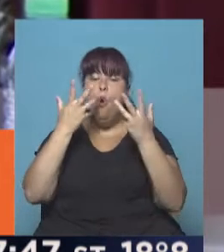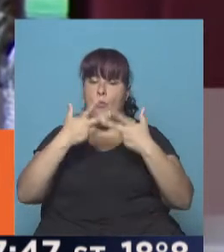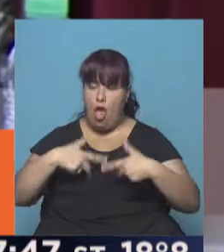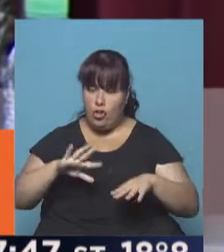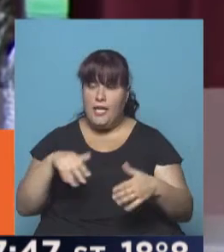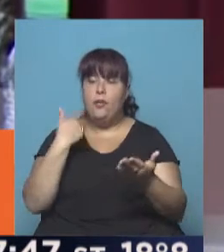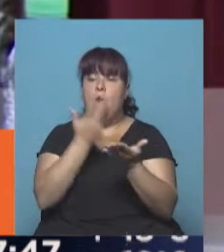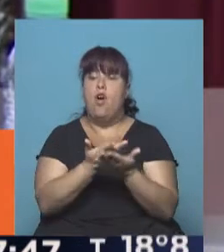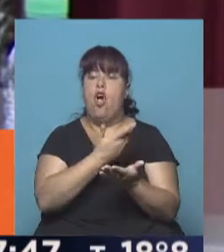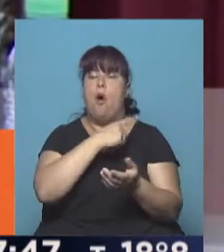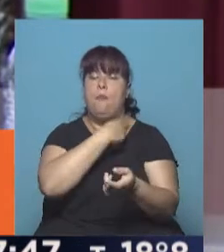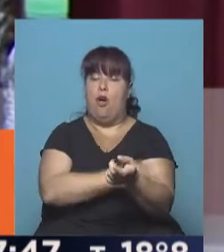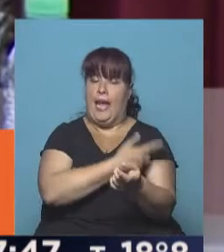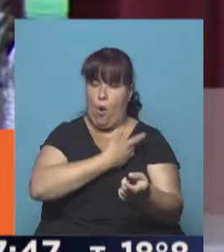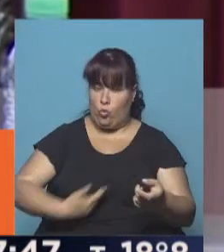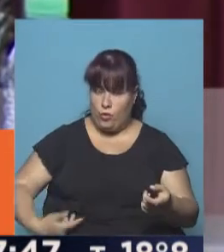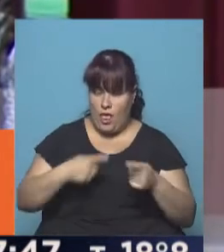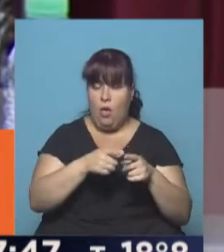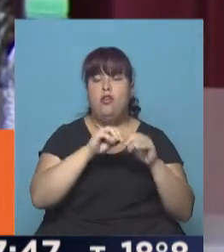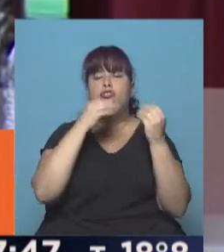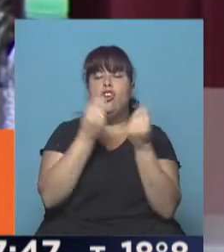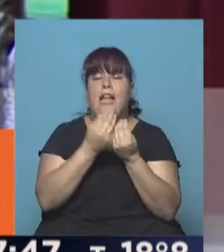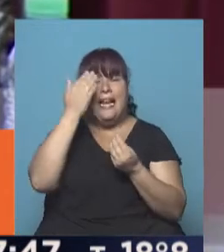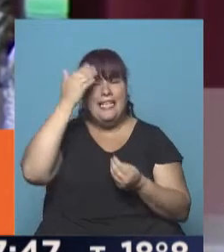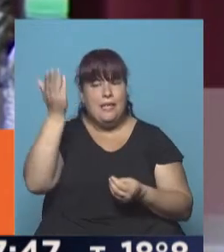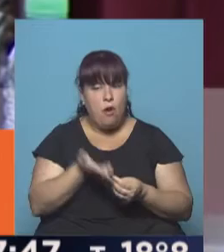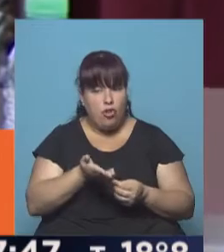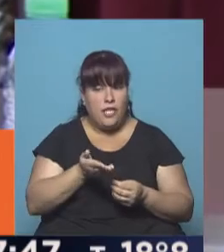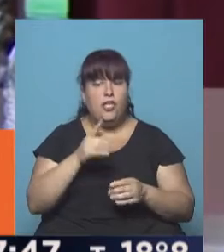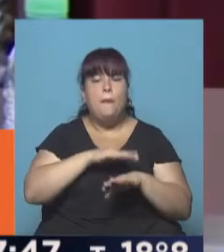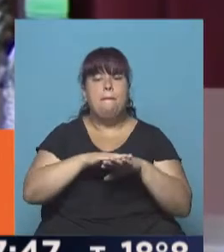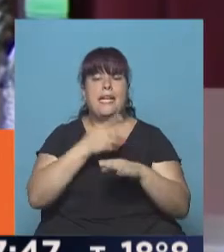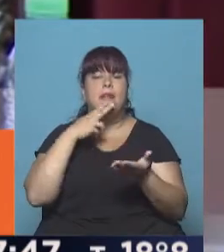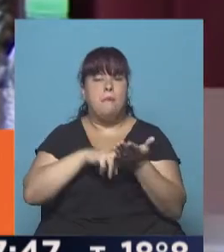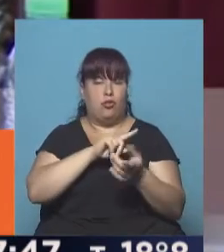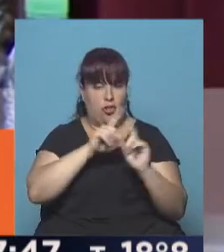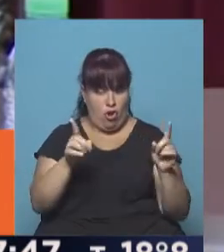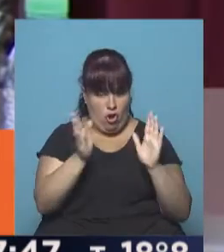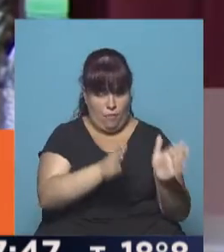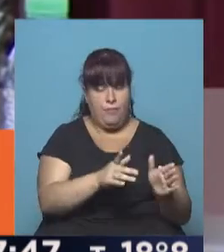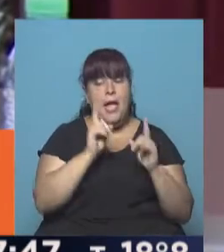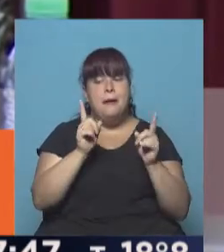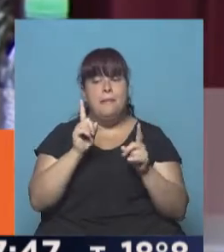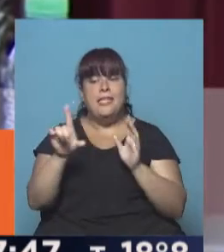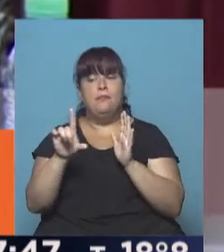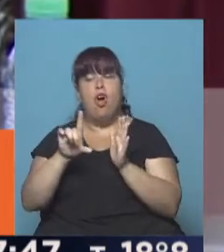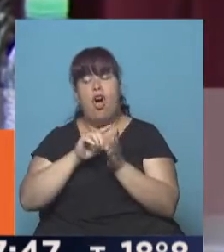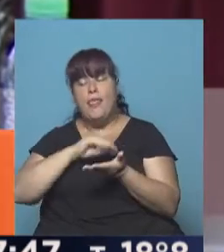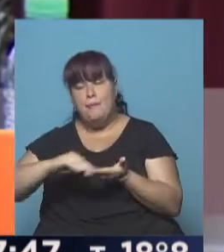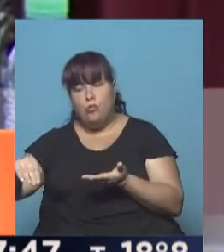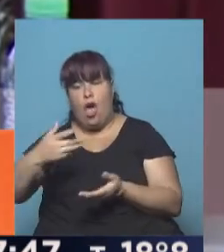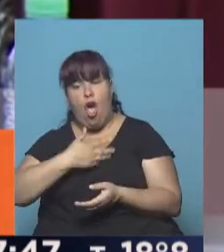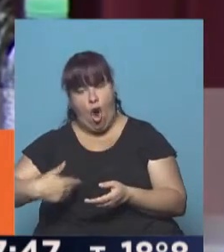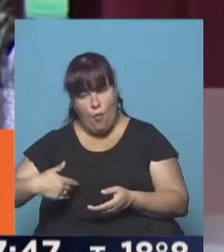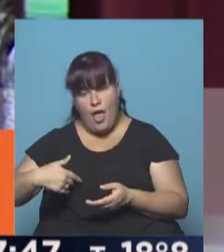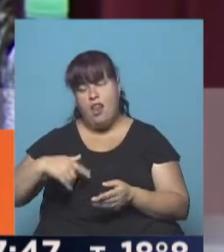el enviado por el Poder Ejecutivo, que prevé una suma de solo el 15% en el mínimo no imponible, que los propios legisladores oficialistas